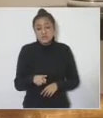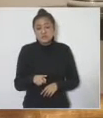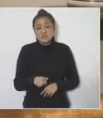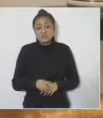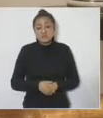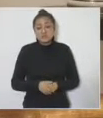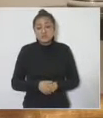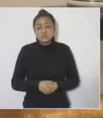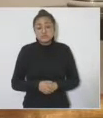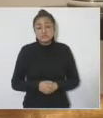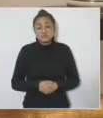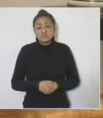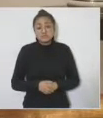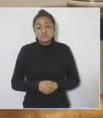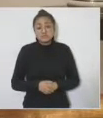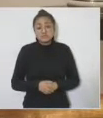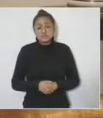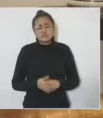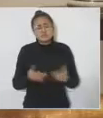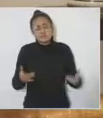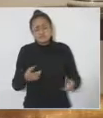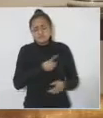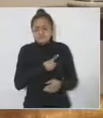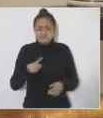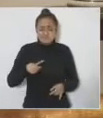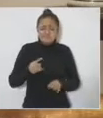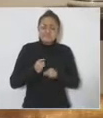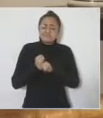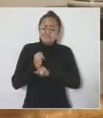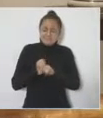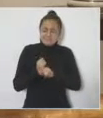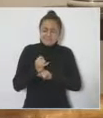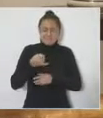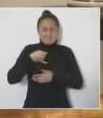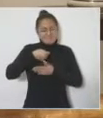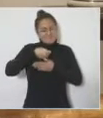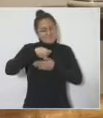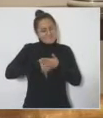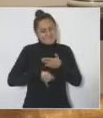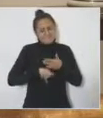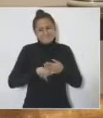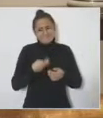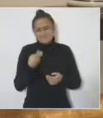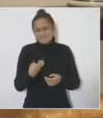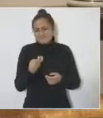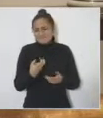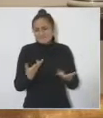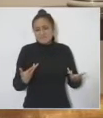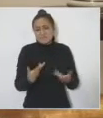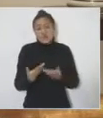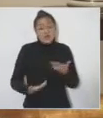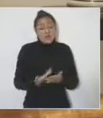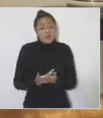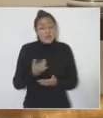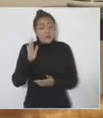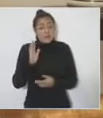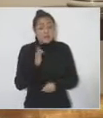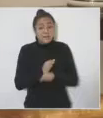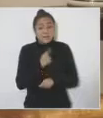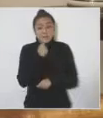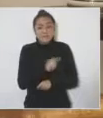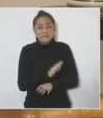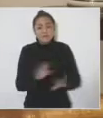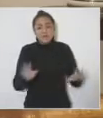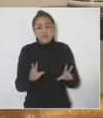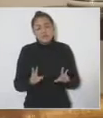delictivo entonces tendrá que investigarse a fondo este tema y no por la presentación de una